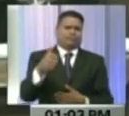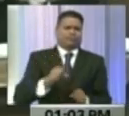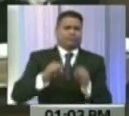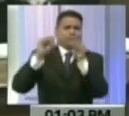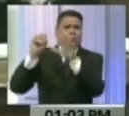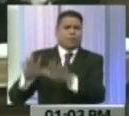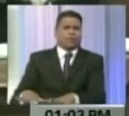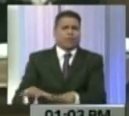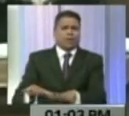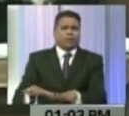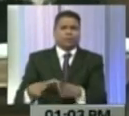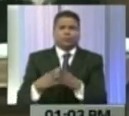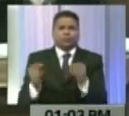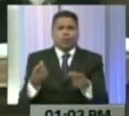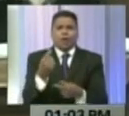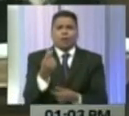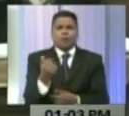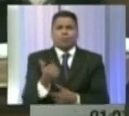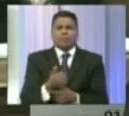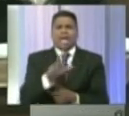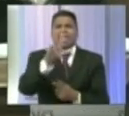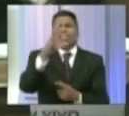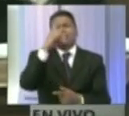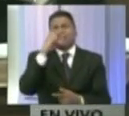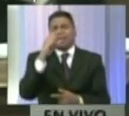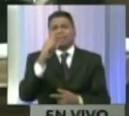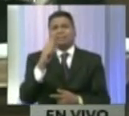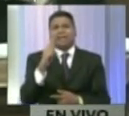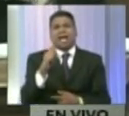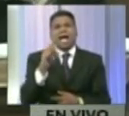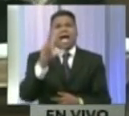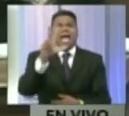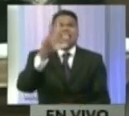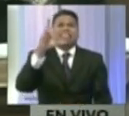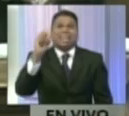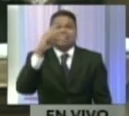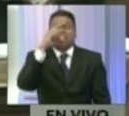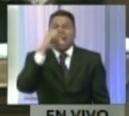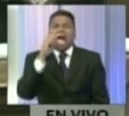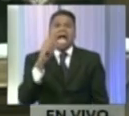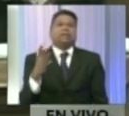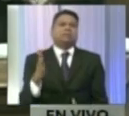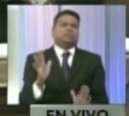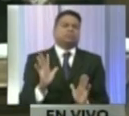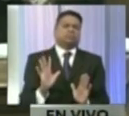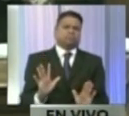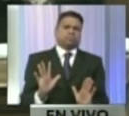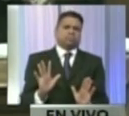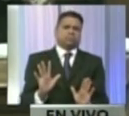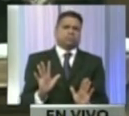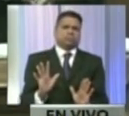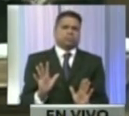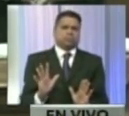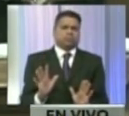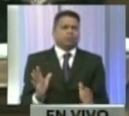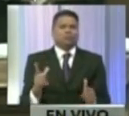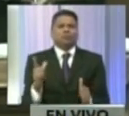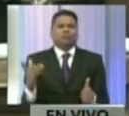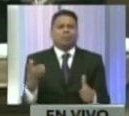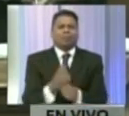económica. 30 años. 30 añitos. Casi me alcanza a mí en